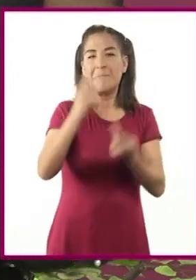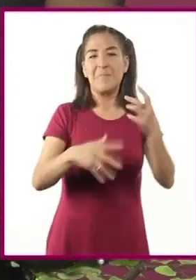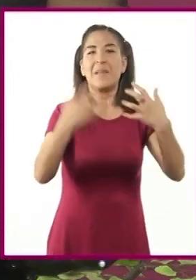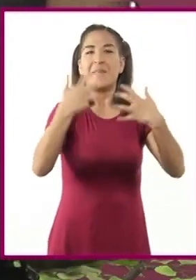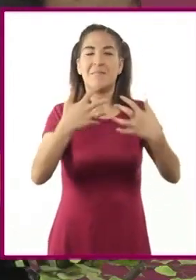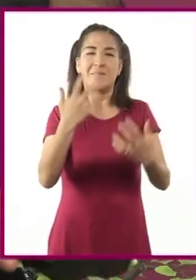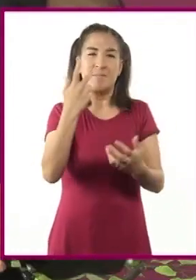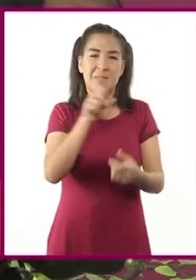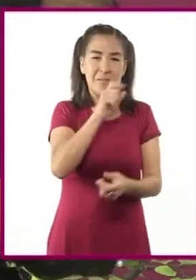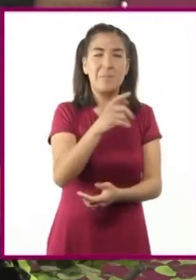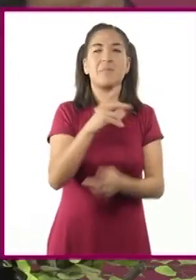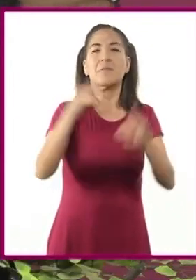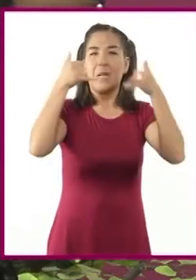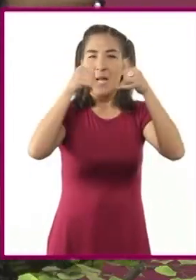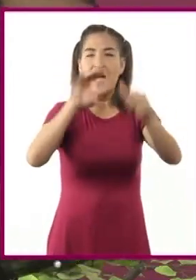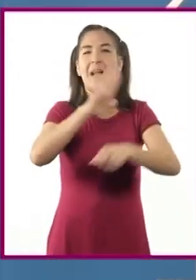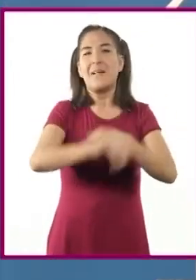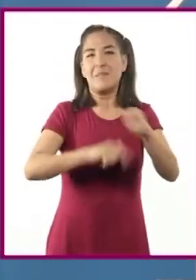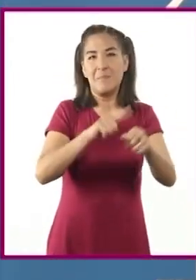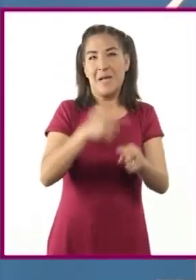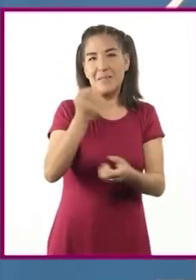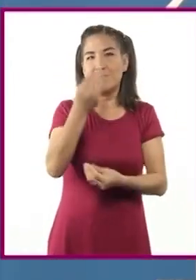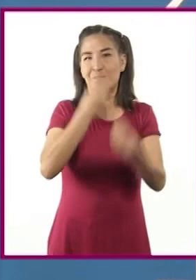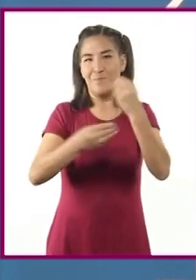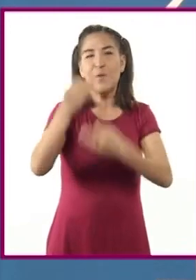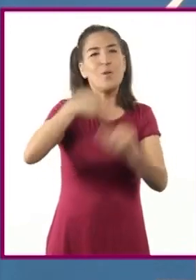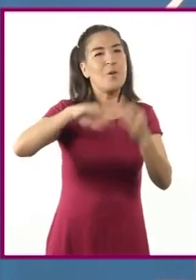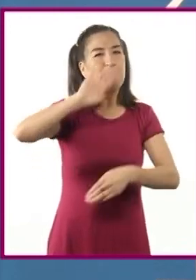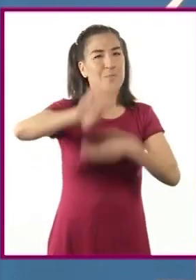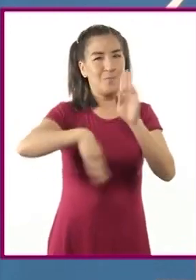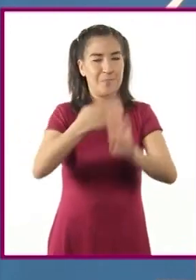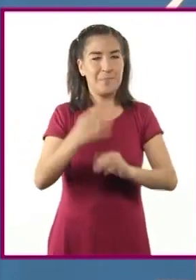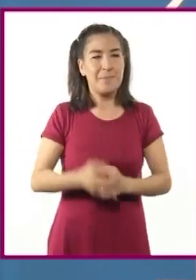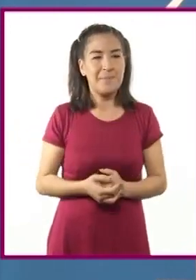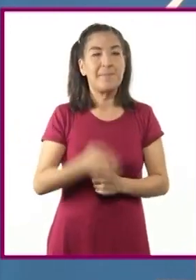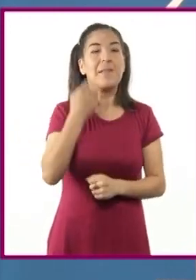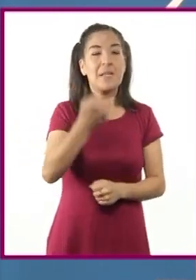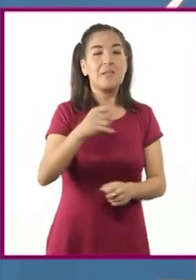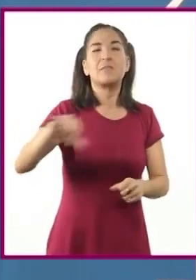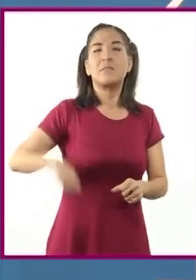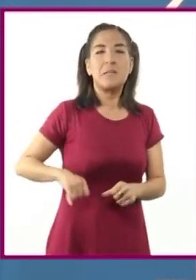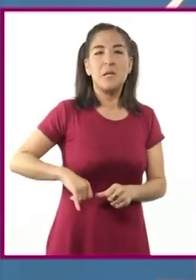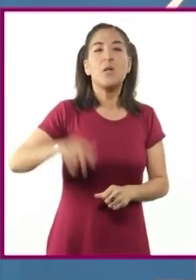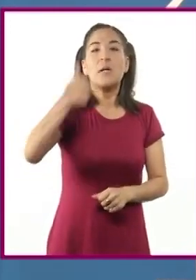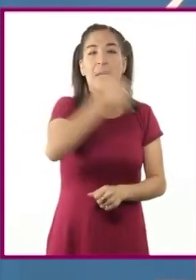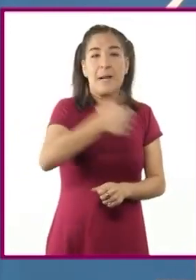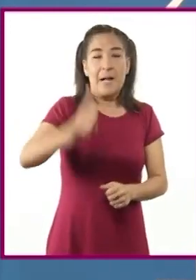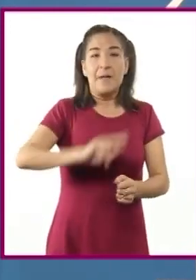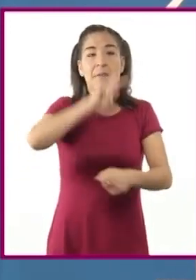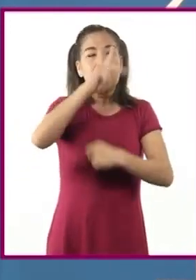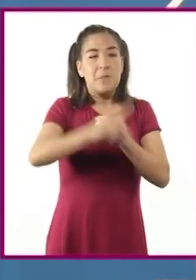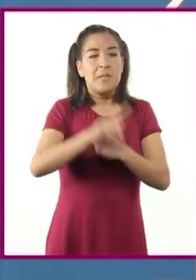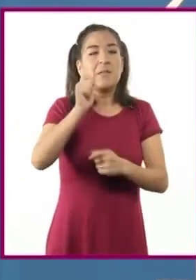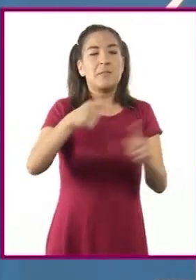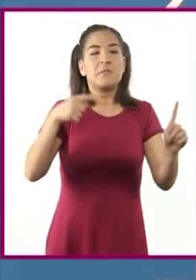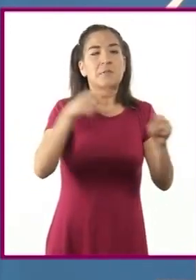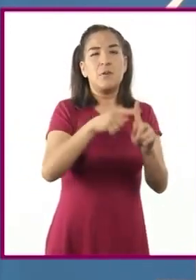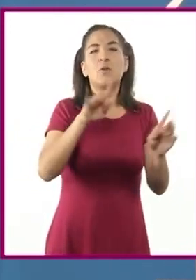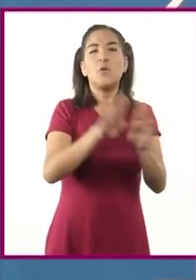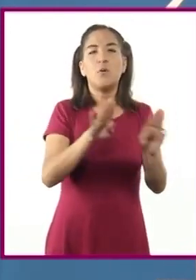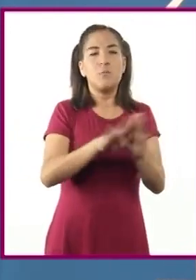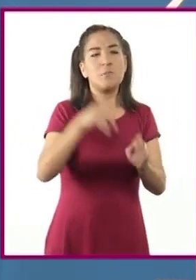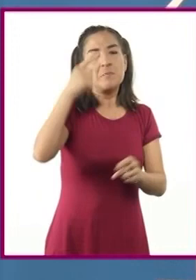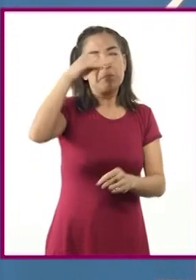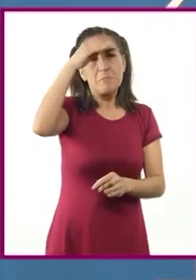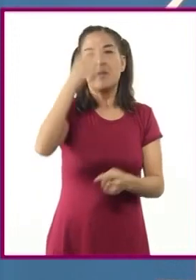y utilizamos en todo el mundo. Ahora, como dato interesante, sepan que cada país define sus propios